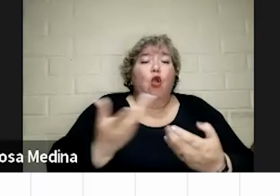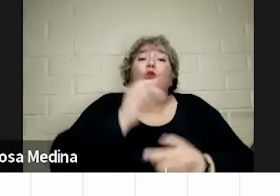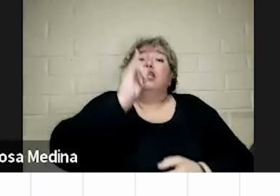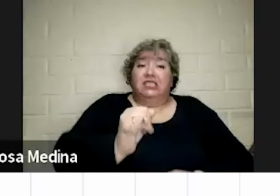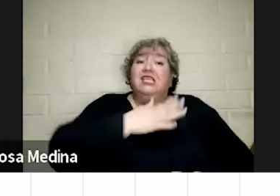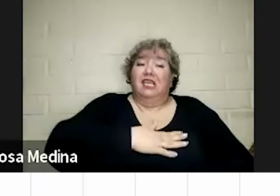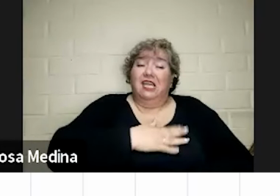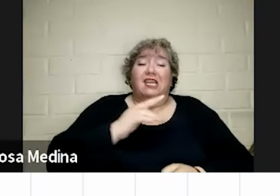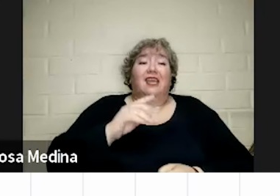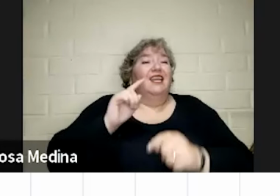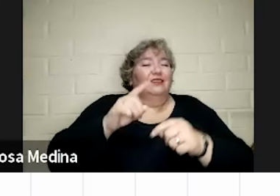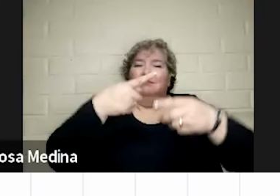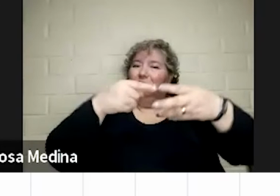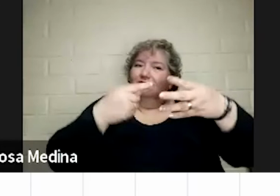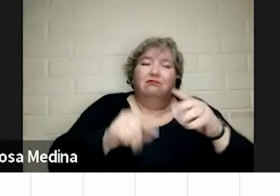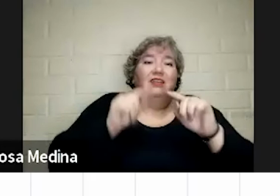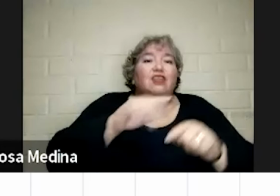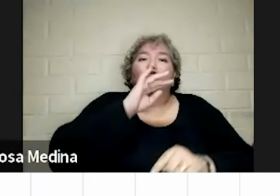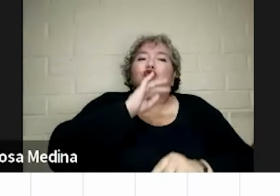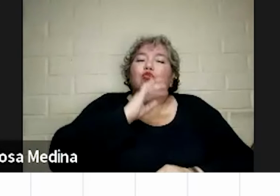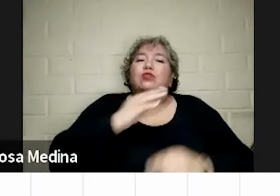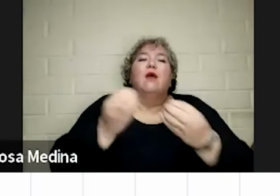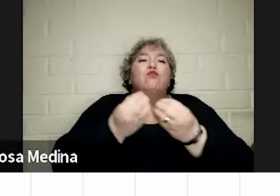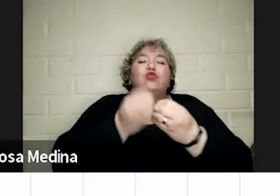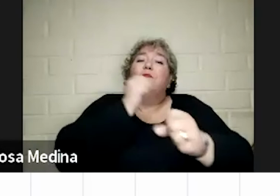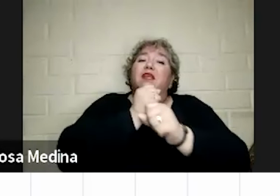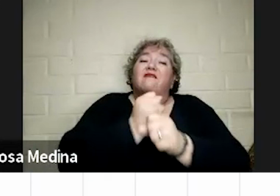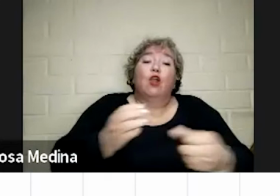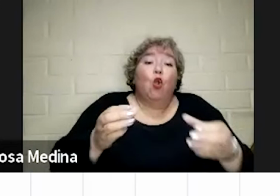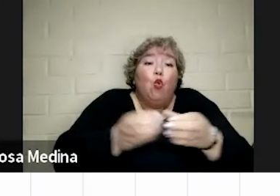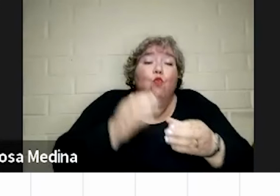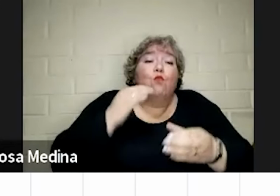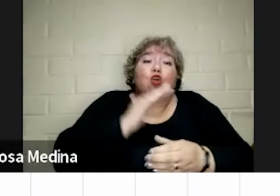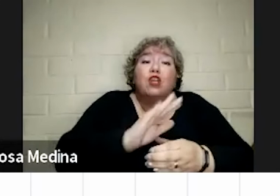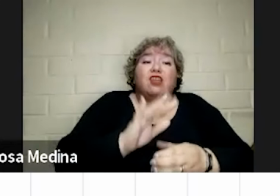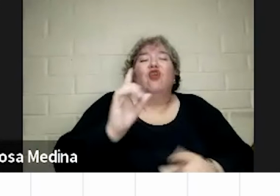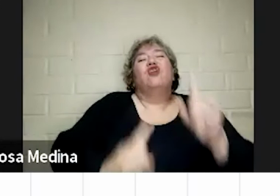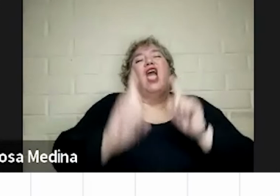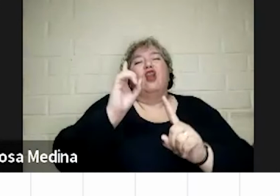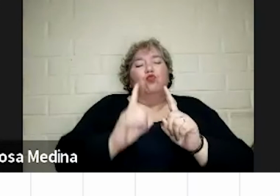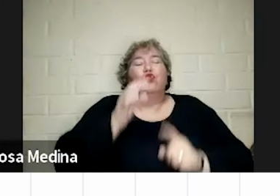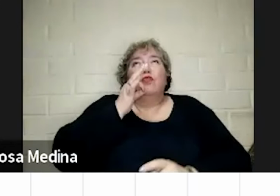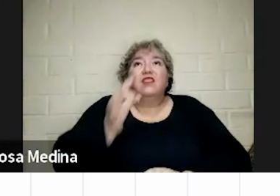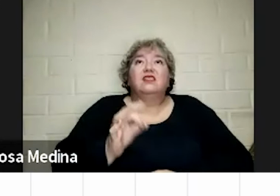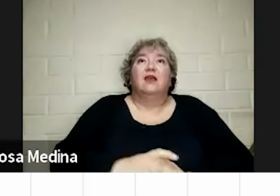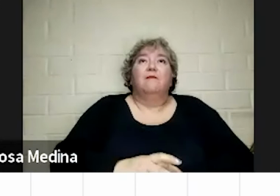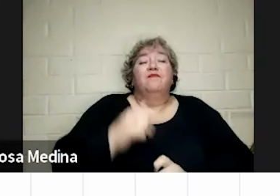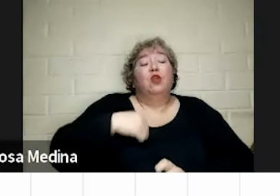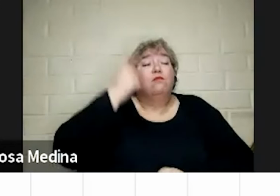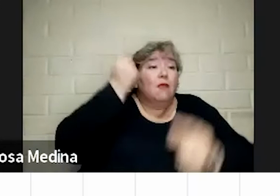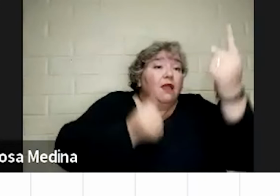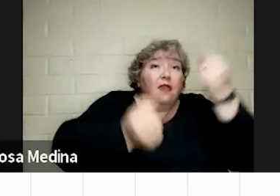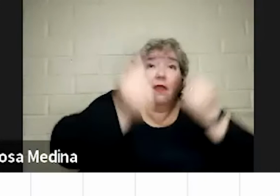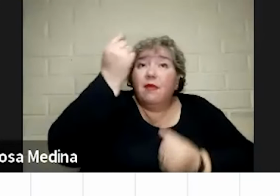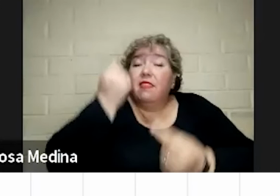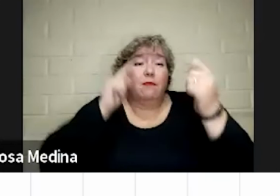Ya, esto se usa mucho para los trabajos en grupo con los niños, que en muchos casos los niños van y cada uno tiene su idea fija de lo que quiere